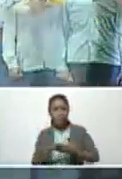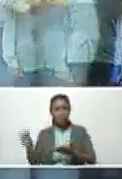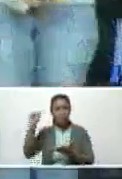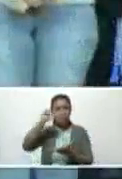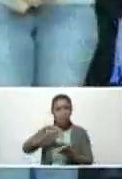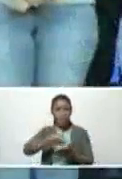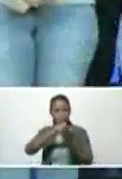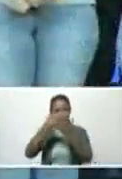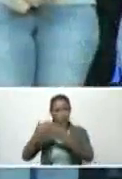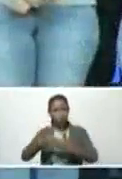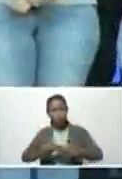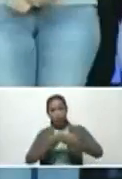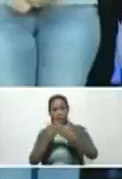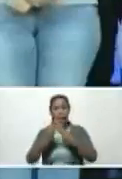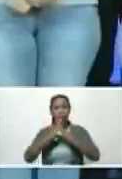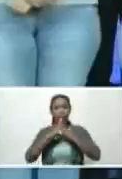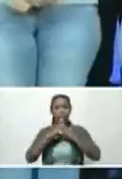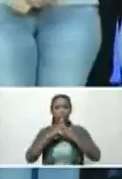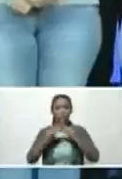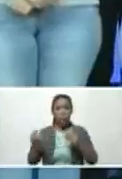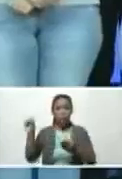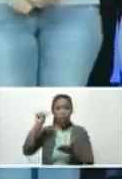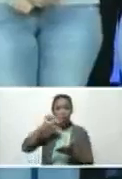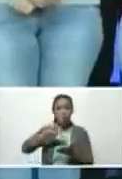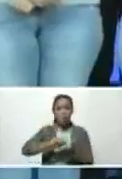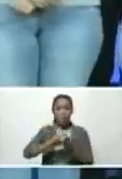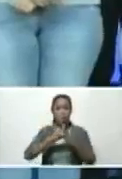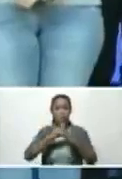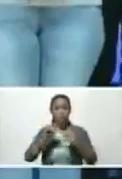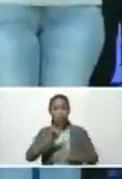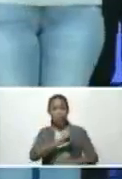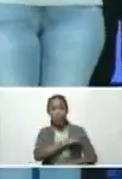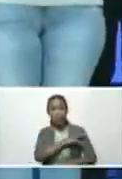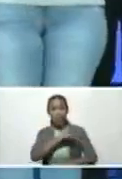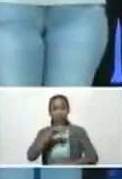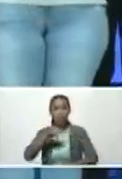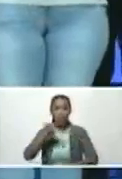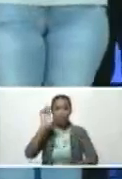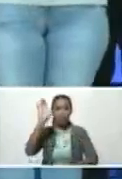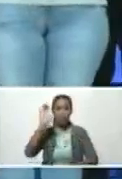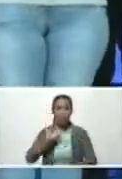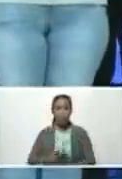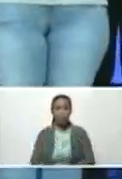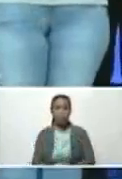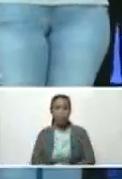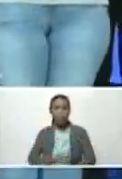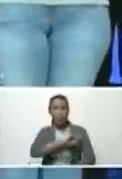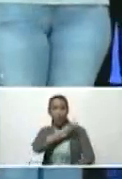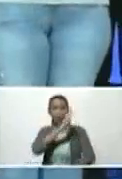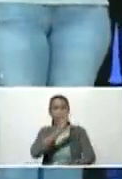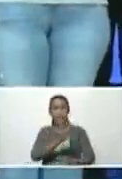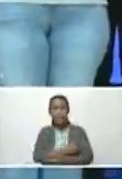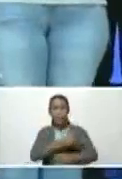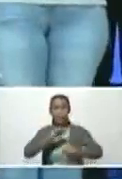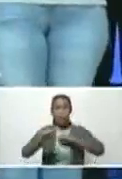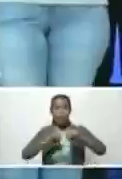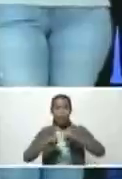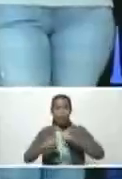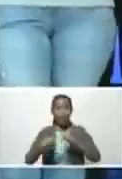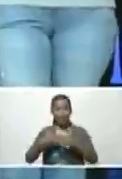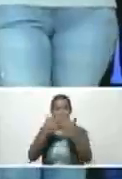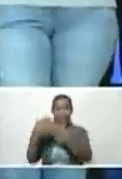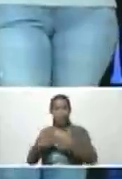centros de estudiantes en todos los núcleos de todas las universidades del país. ¡Fortalecer el movimiento